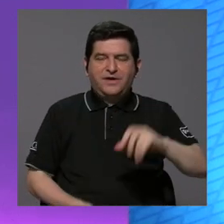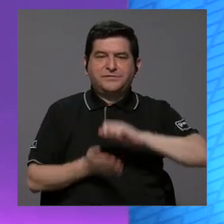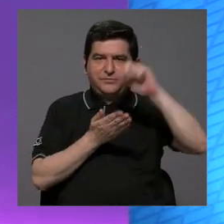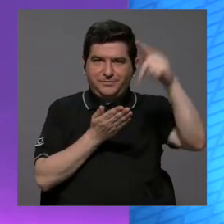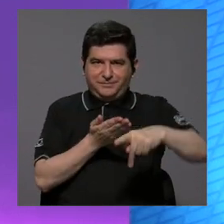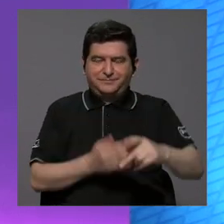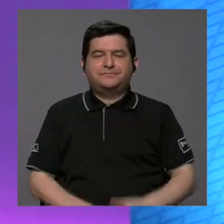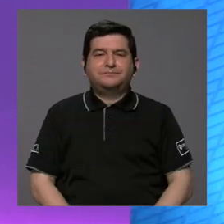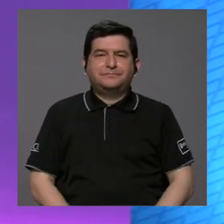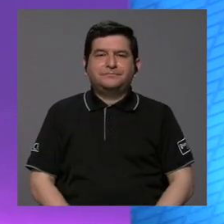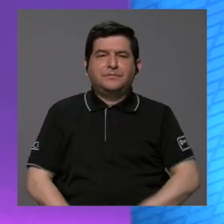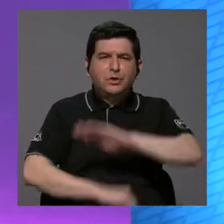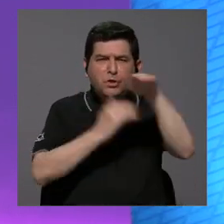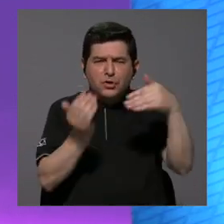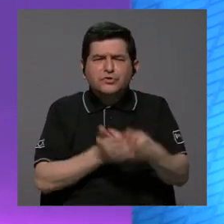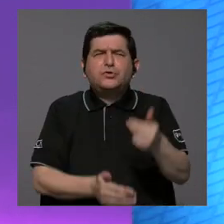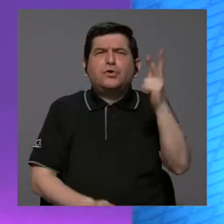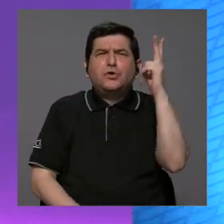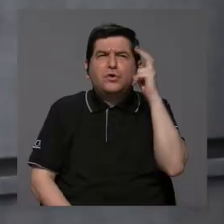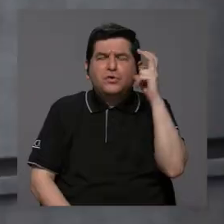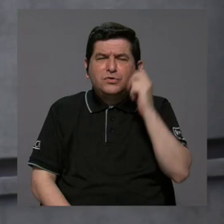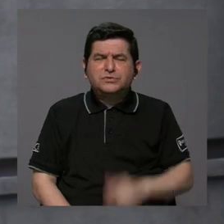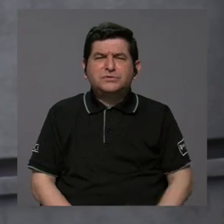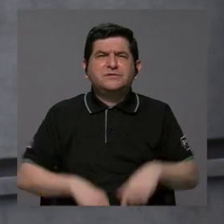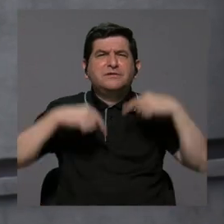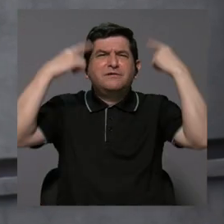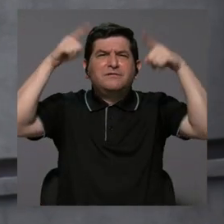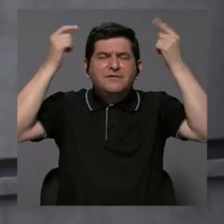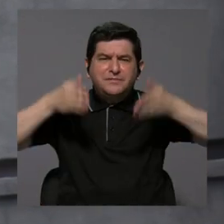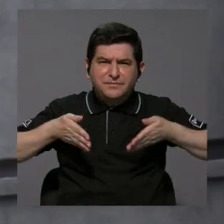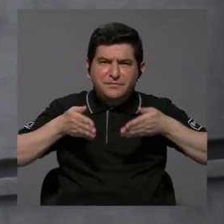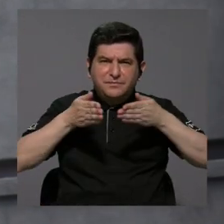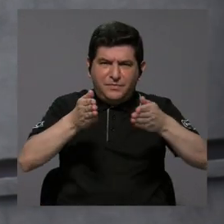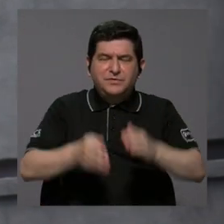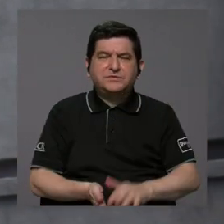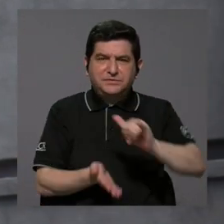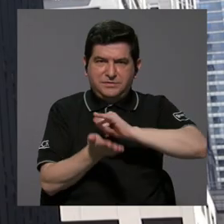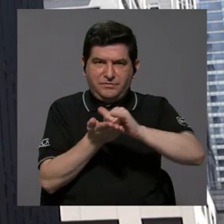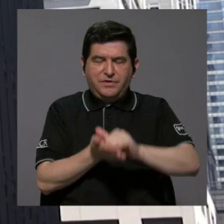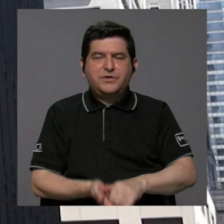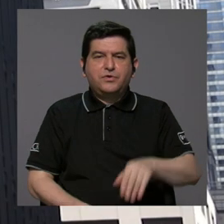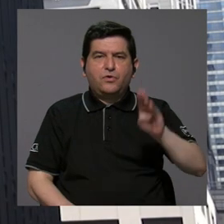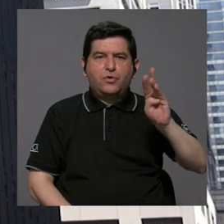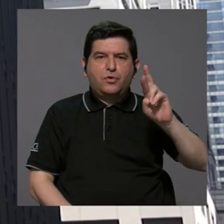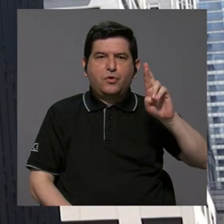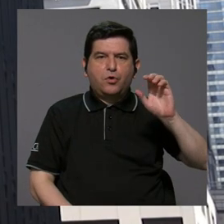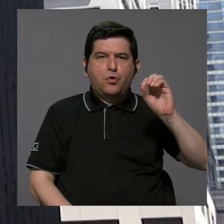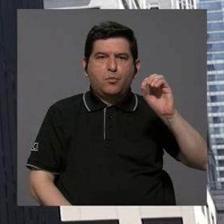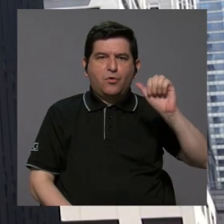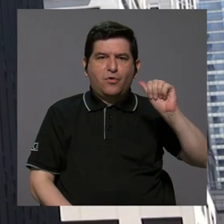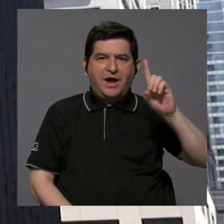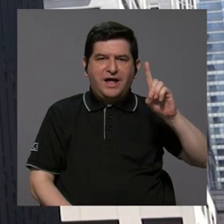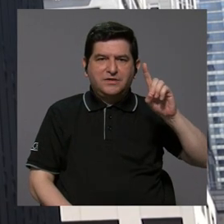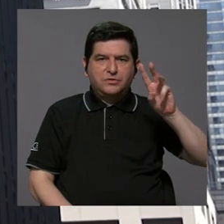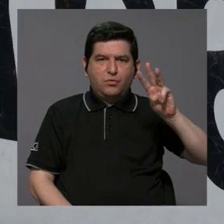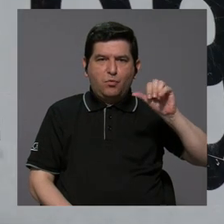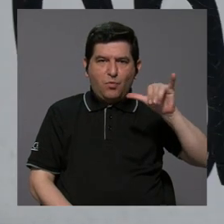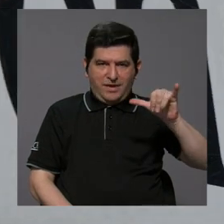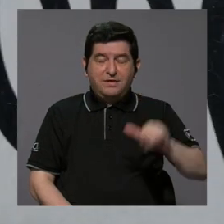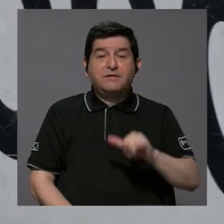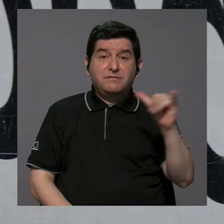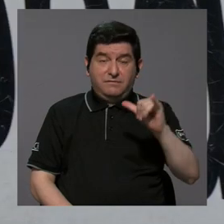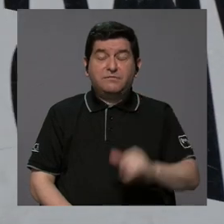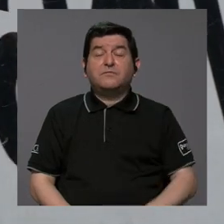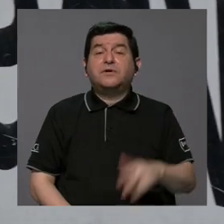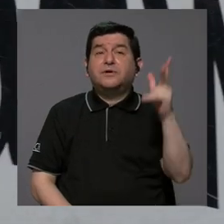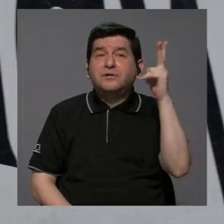en San Pedro montedioca Todos hemos escuchado de esa famosa avenida en Nueva York llamada Broadway y también